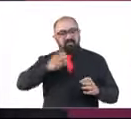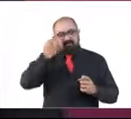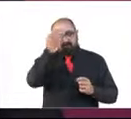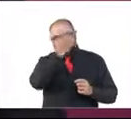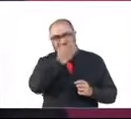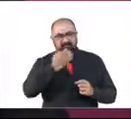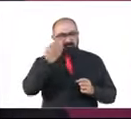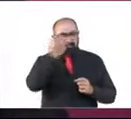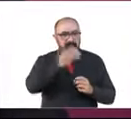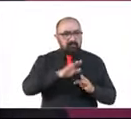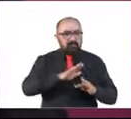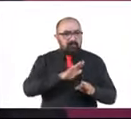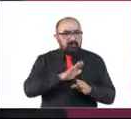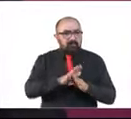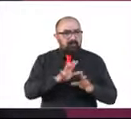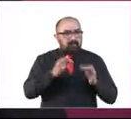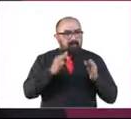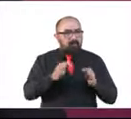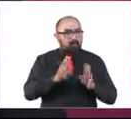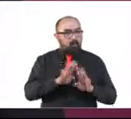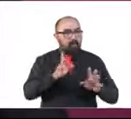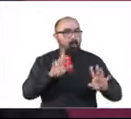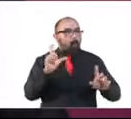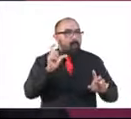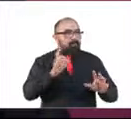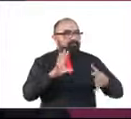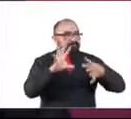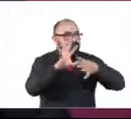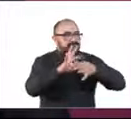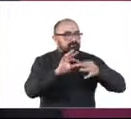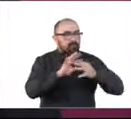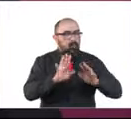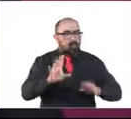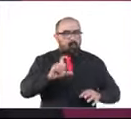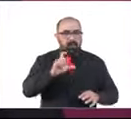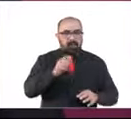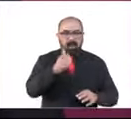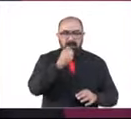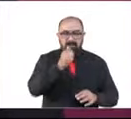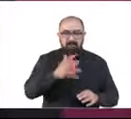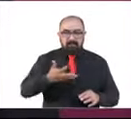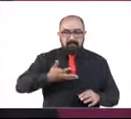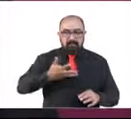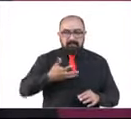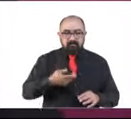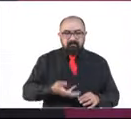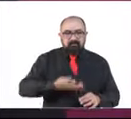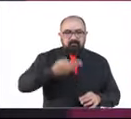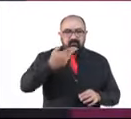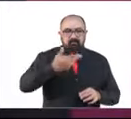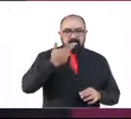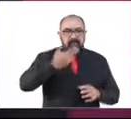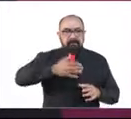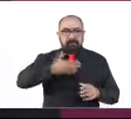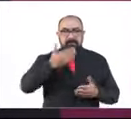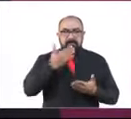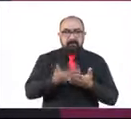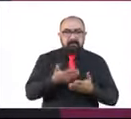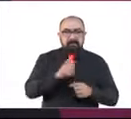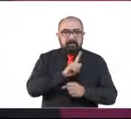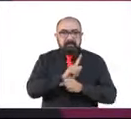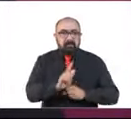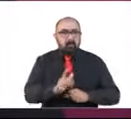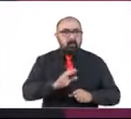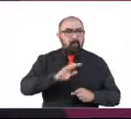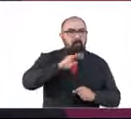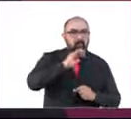pues evidentemente que cuando hablamos de calidad del aire, de contaminación atmosférica, pues inmediatamente tenemos una liga con